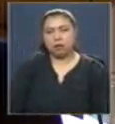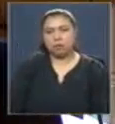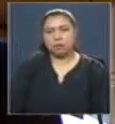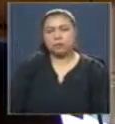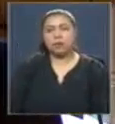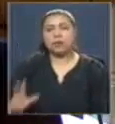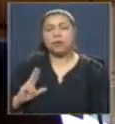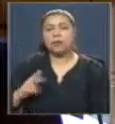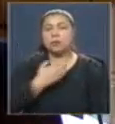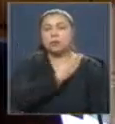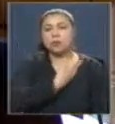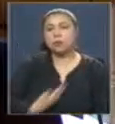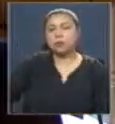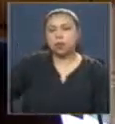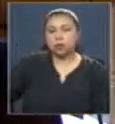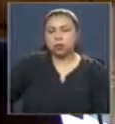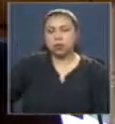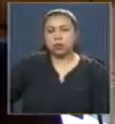Señor presidente,